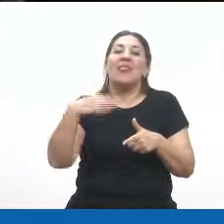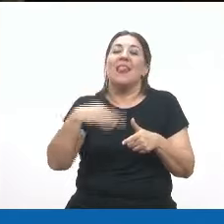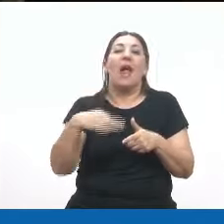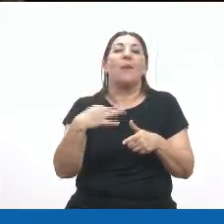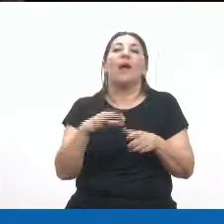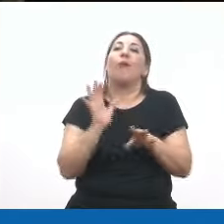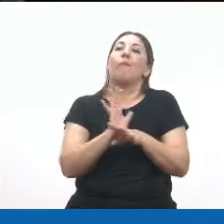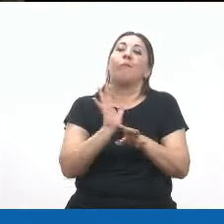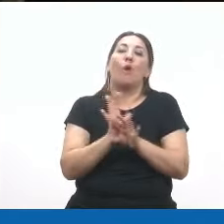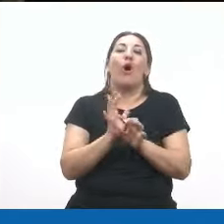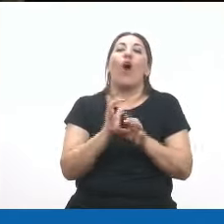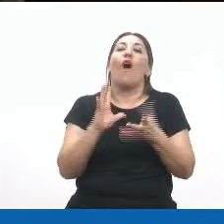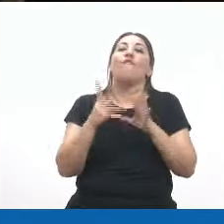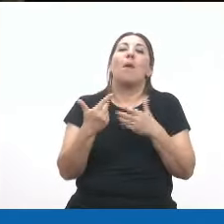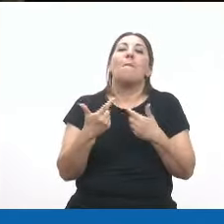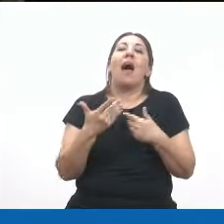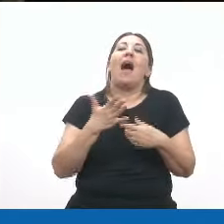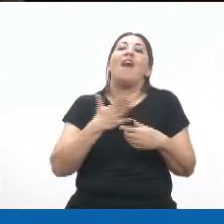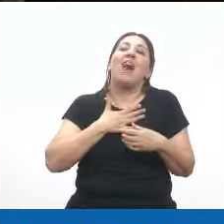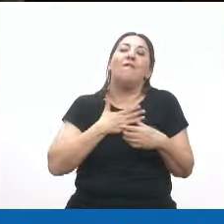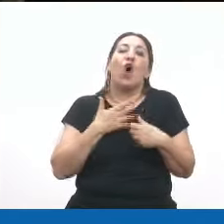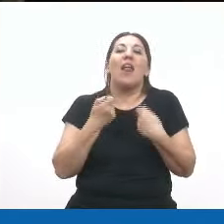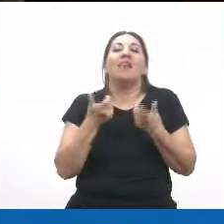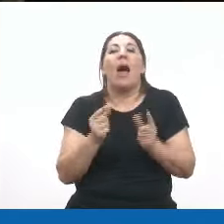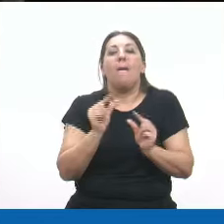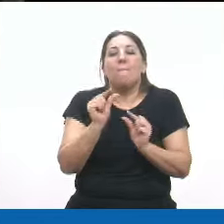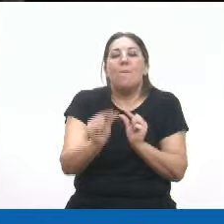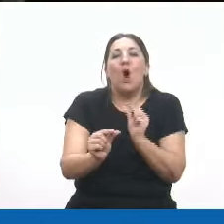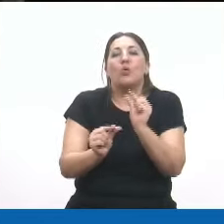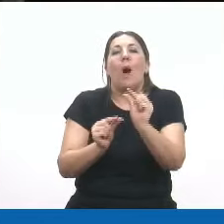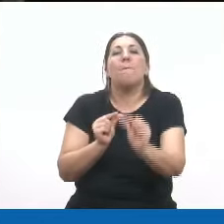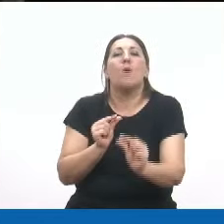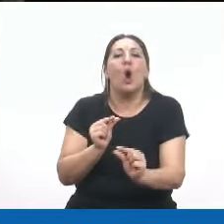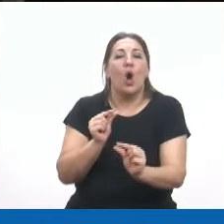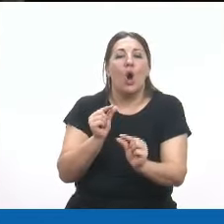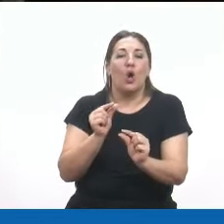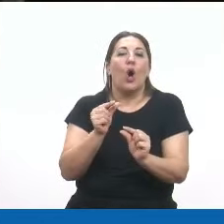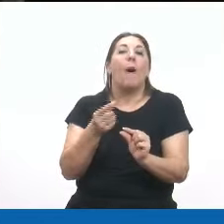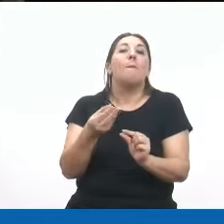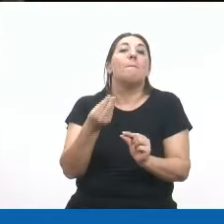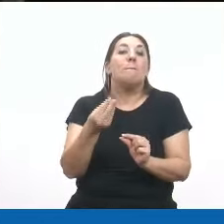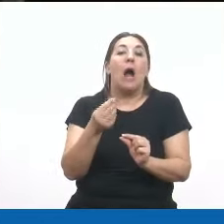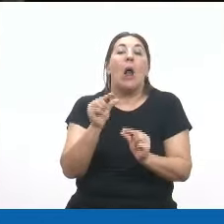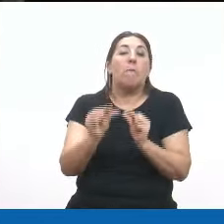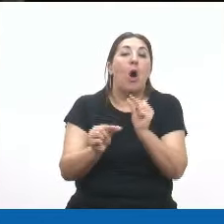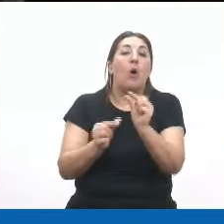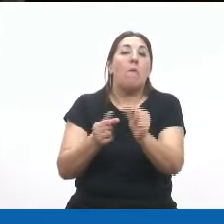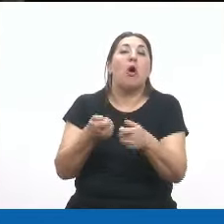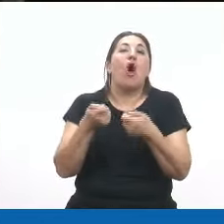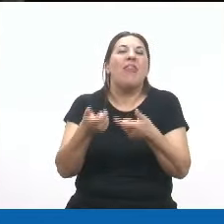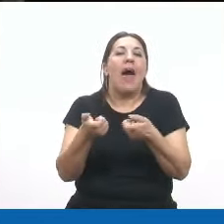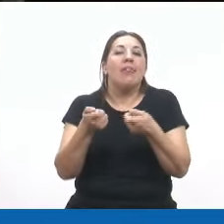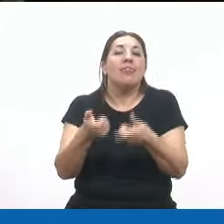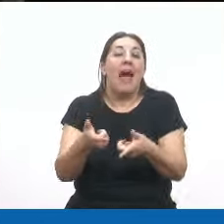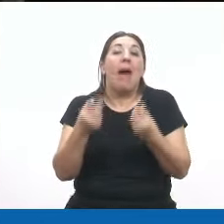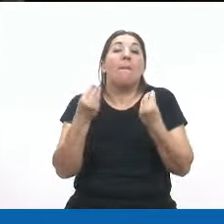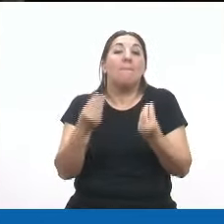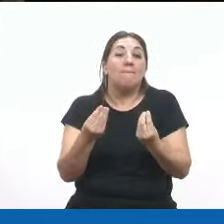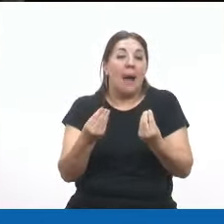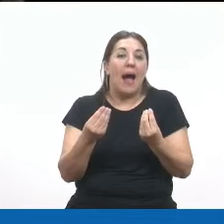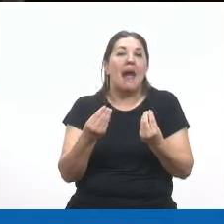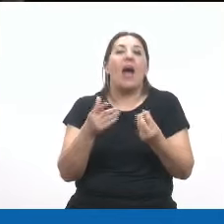poco muy en cuotas y en pequeñas dosis con el objeto de que esas eh de que esos favores